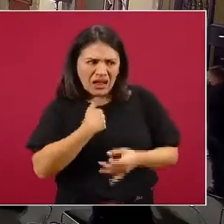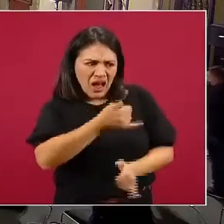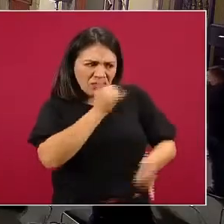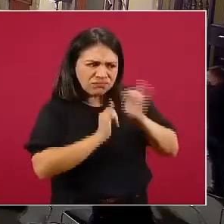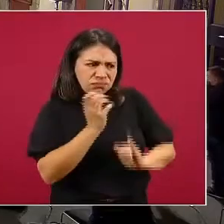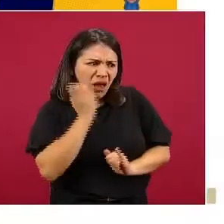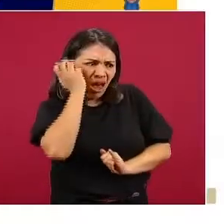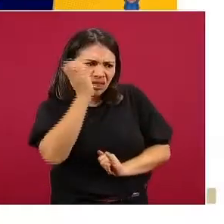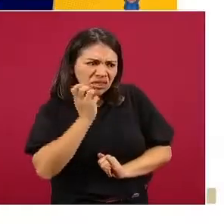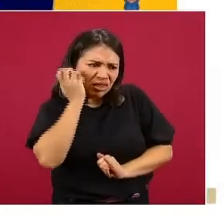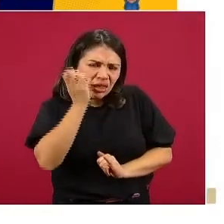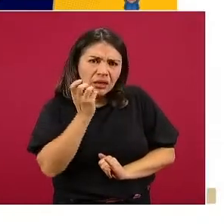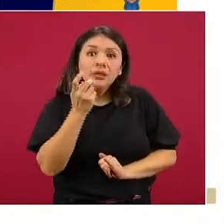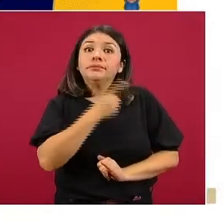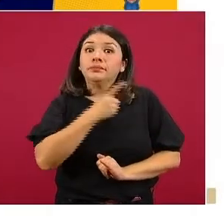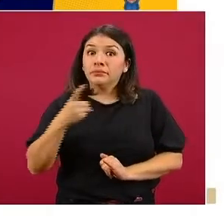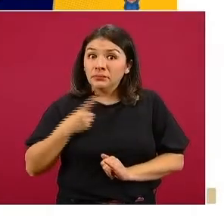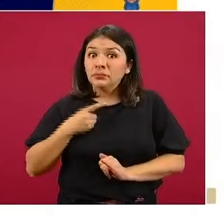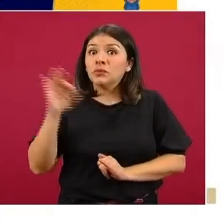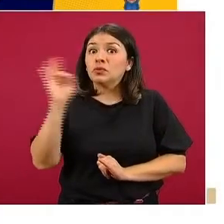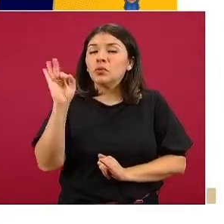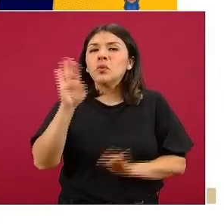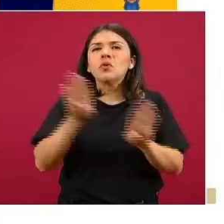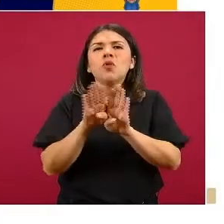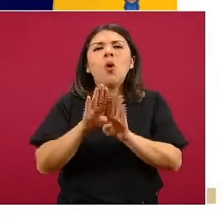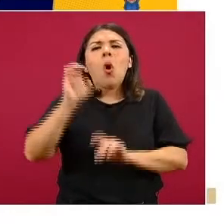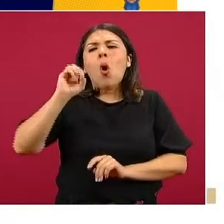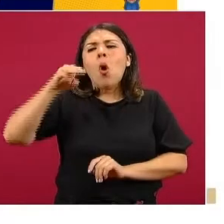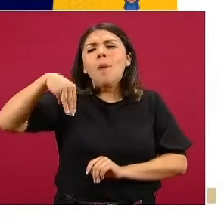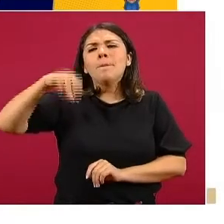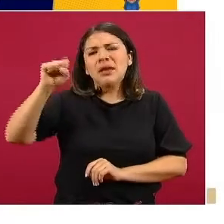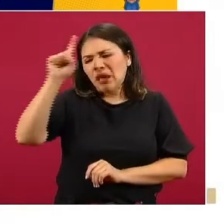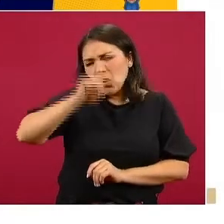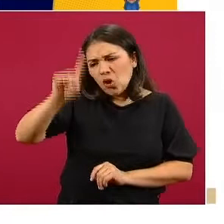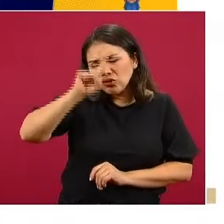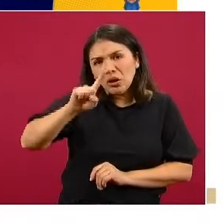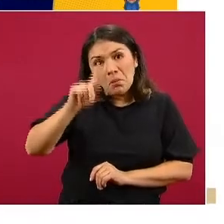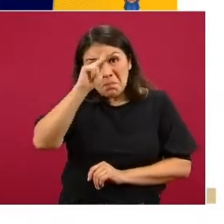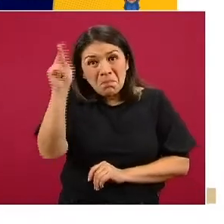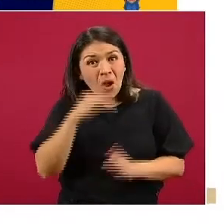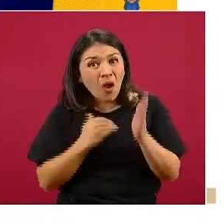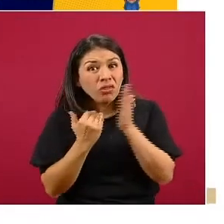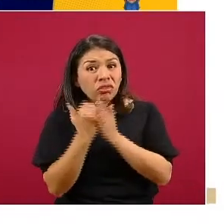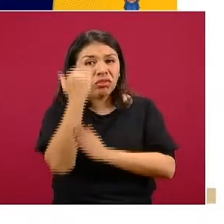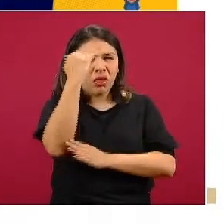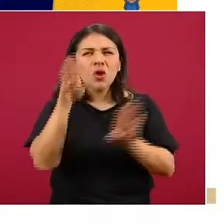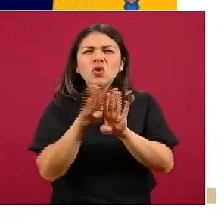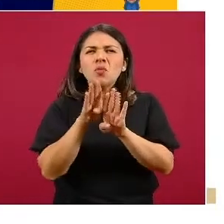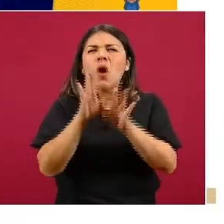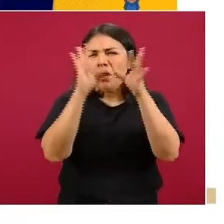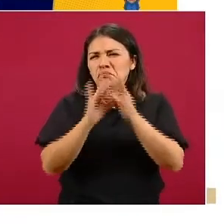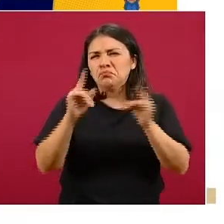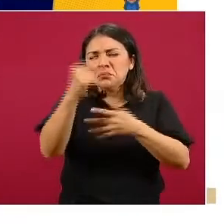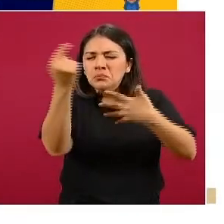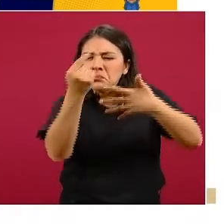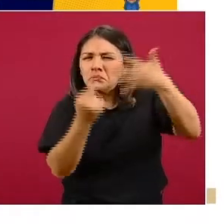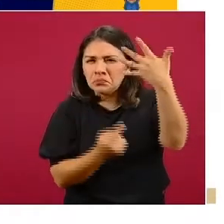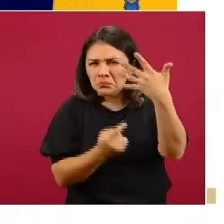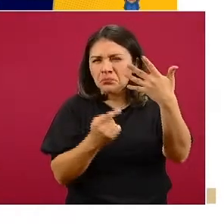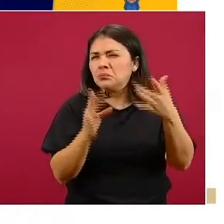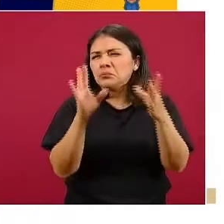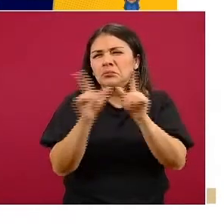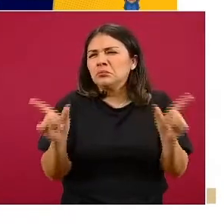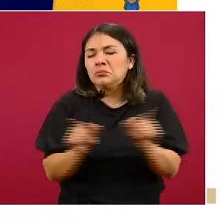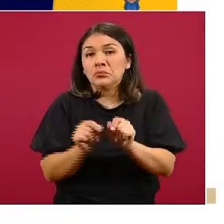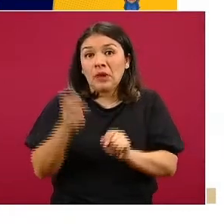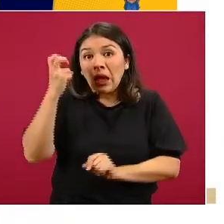de manera excesiva por encima de lo que recomienda la Organización Mundial de la Salud. Aquí les tengo unos cuantos criterios y quiero decirles que